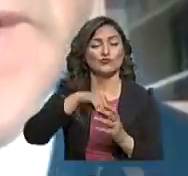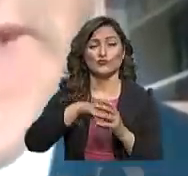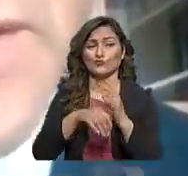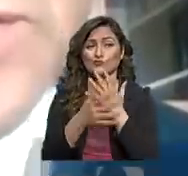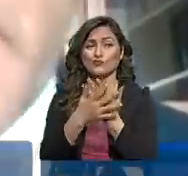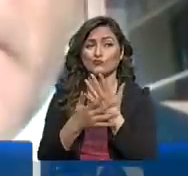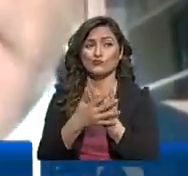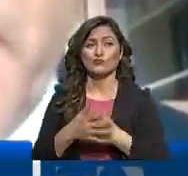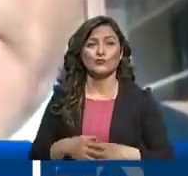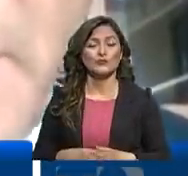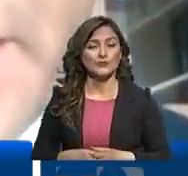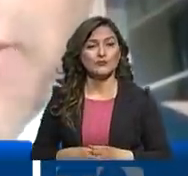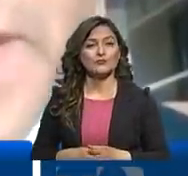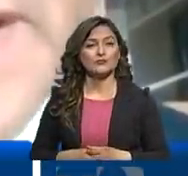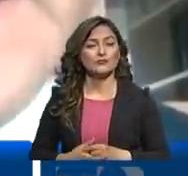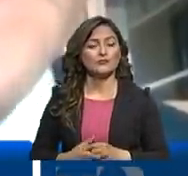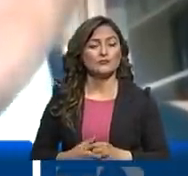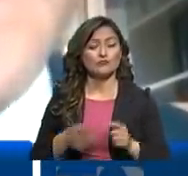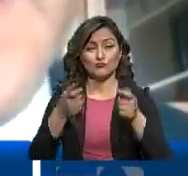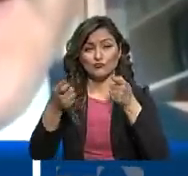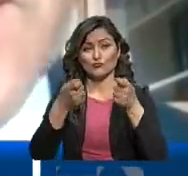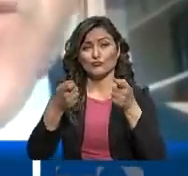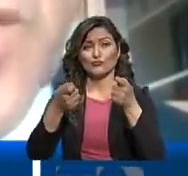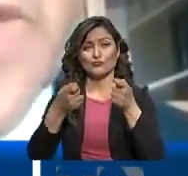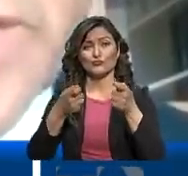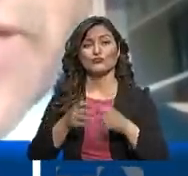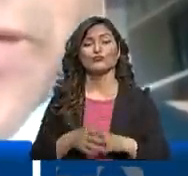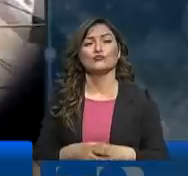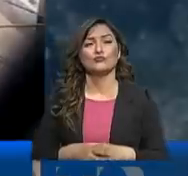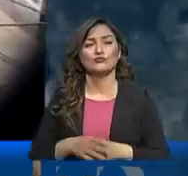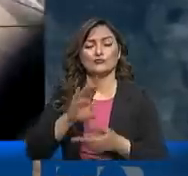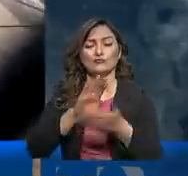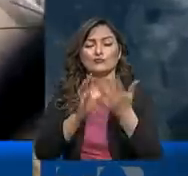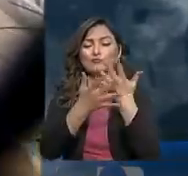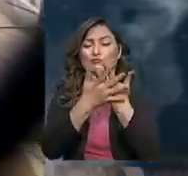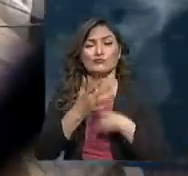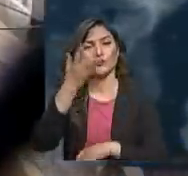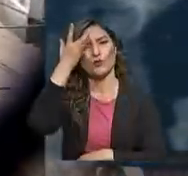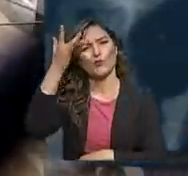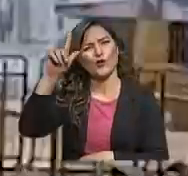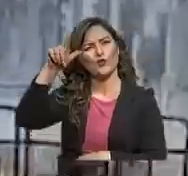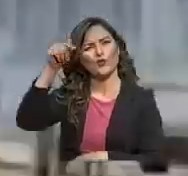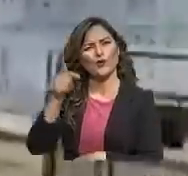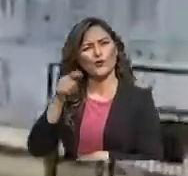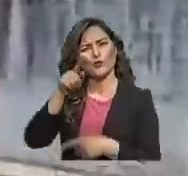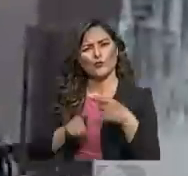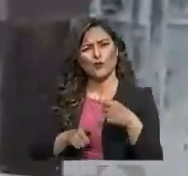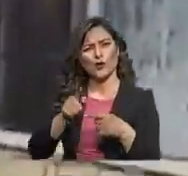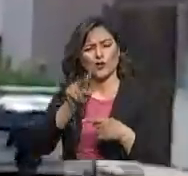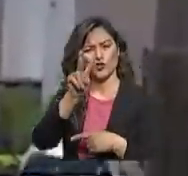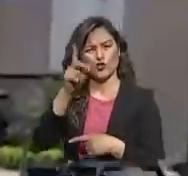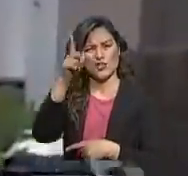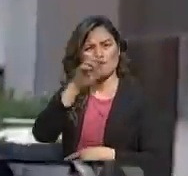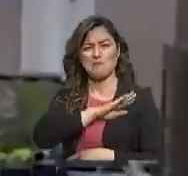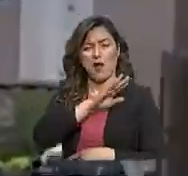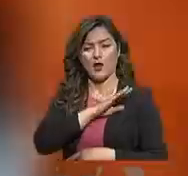centros penitenciarios, efectivamente dominan ese y tienen el control de los centros. Pero ¿por qué al Estado le sigue costando separar a Fito y JR